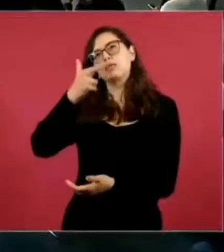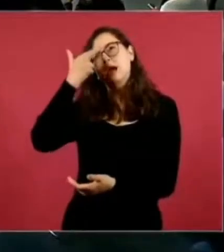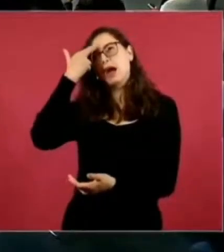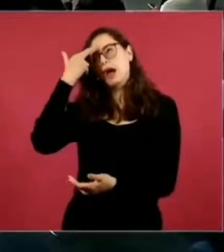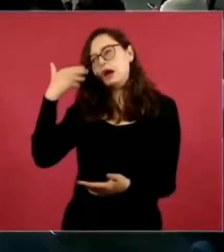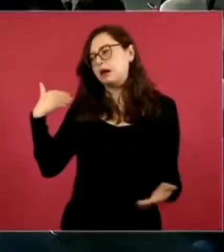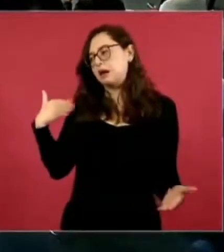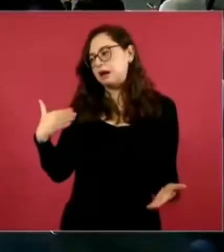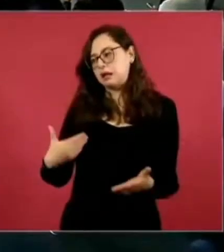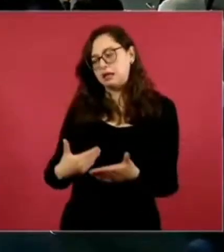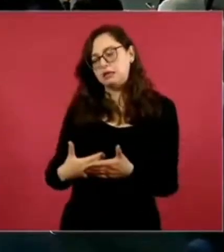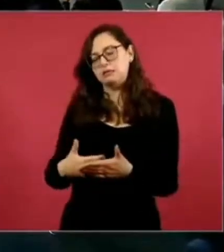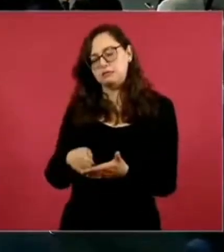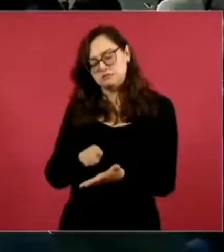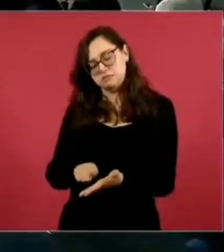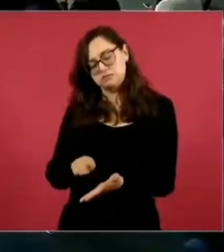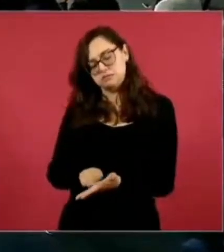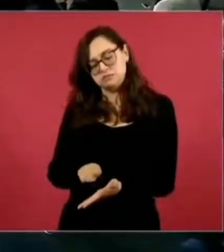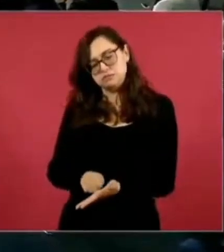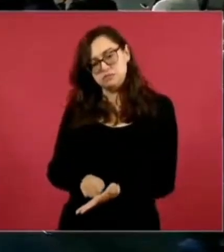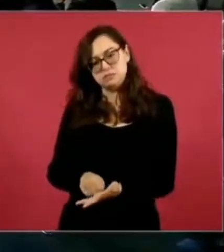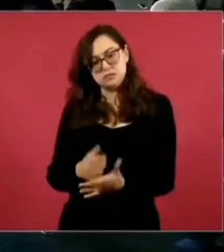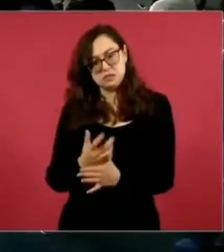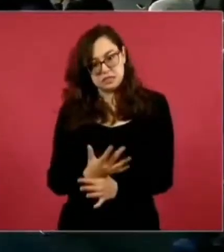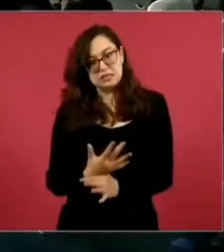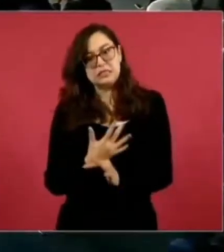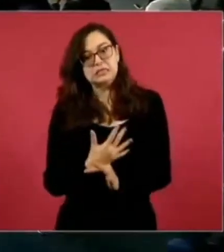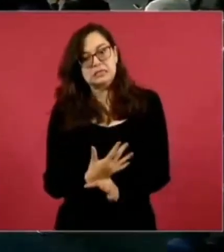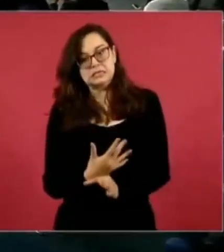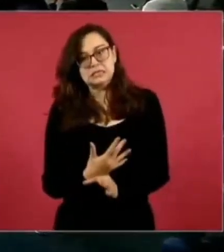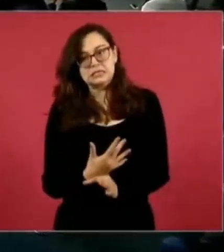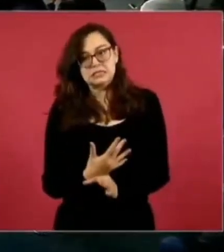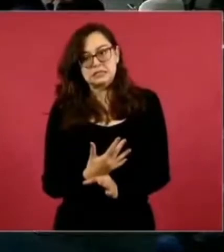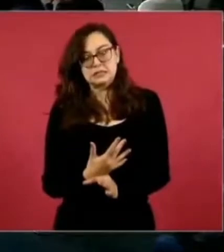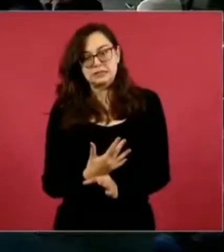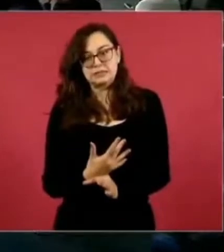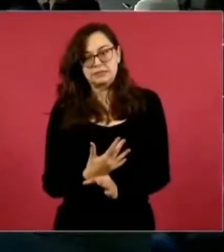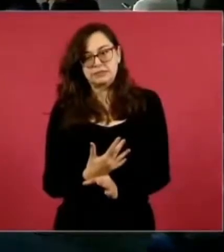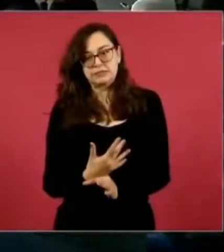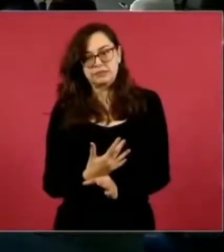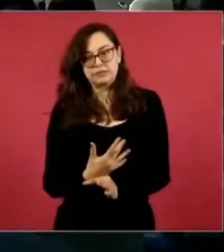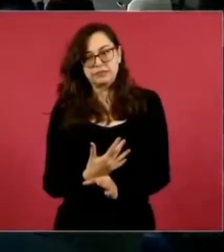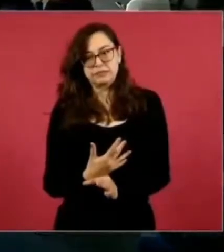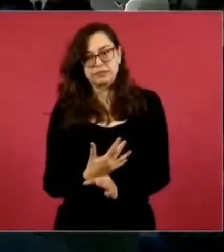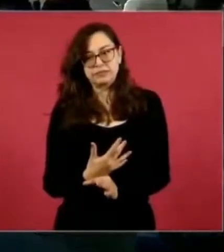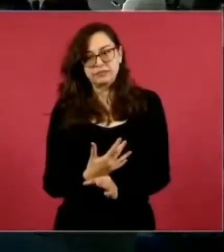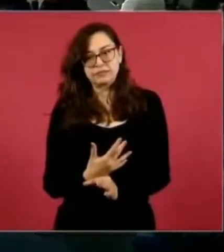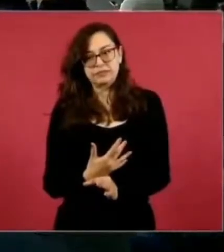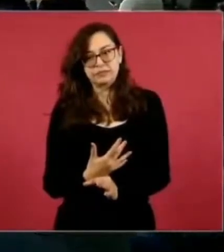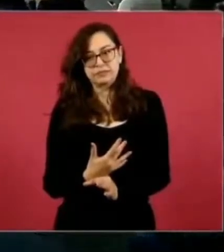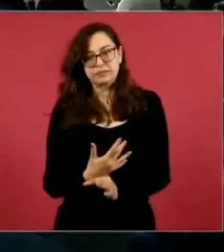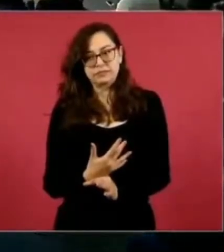Allí hay una referencia a ese momento.